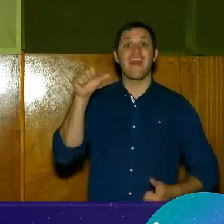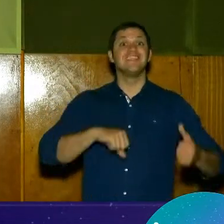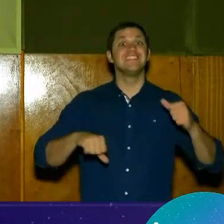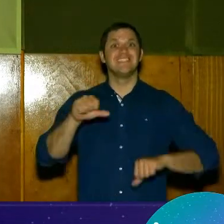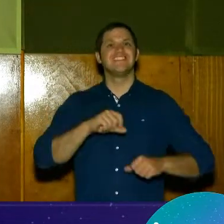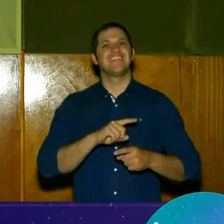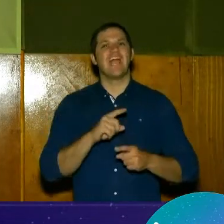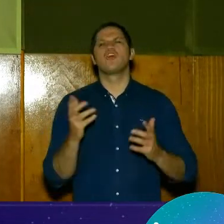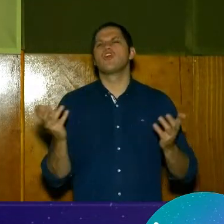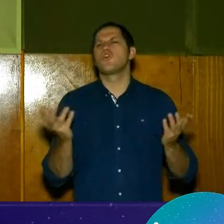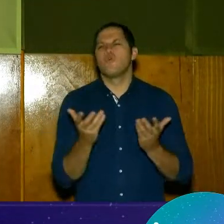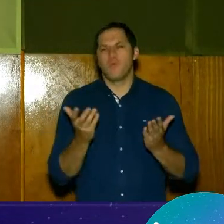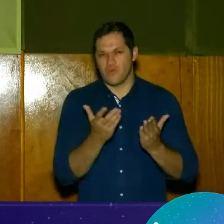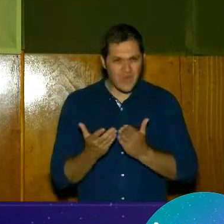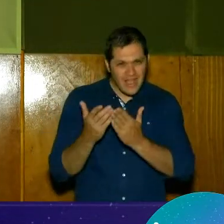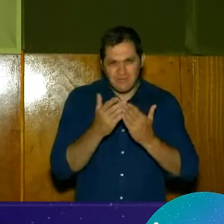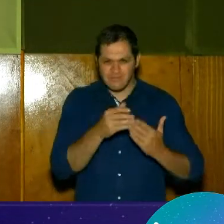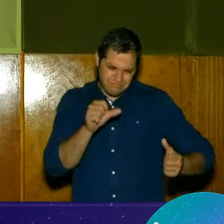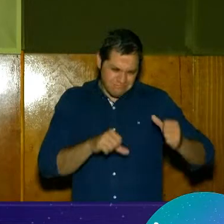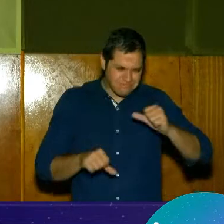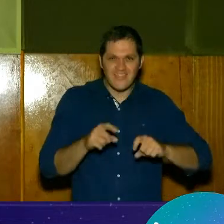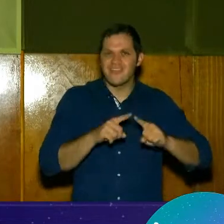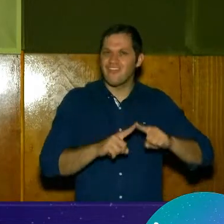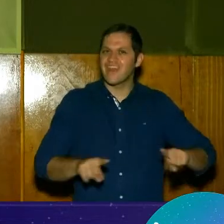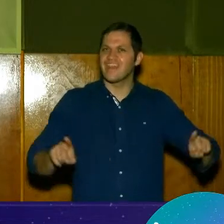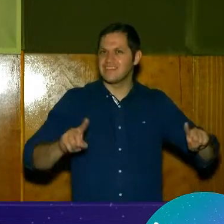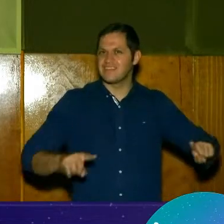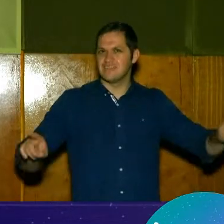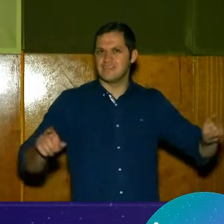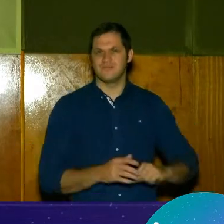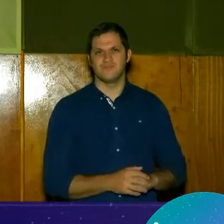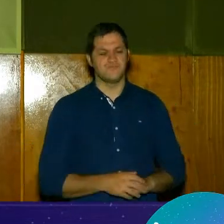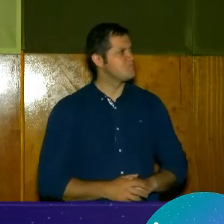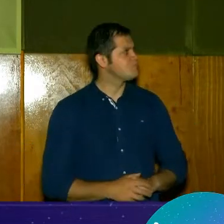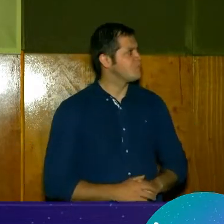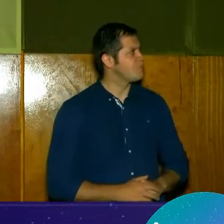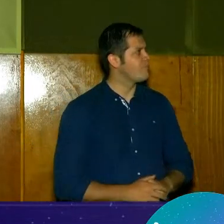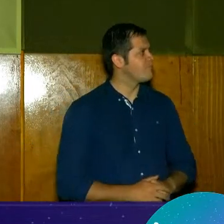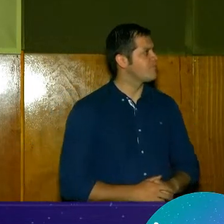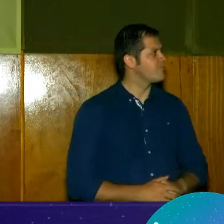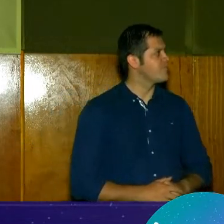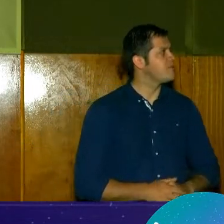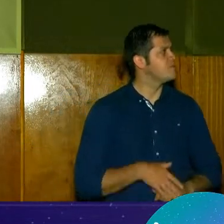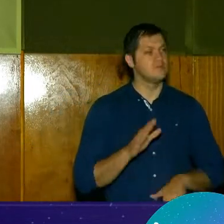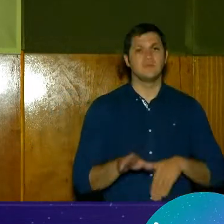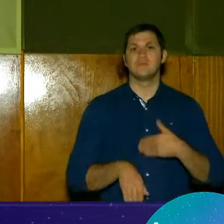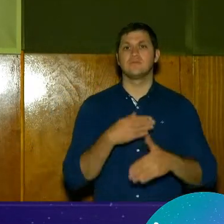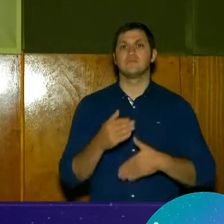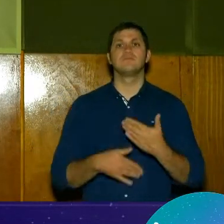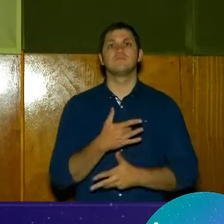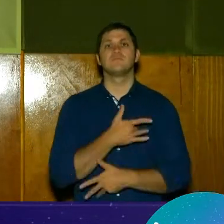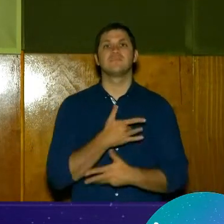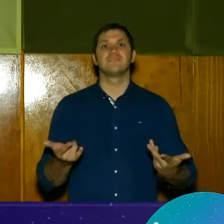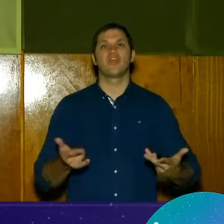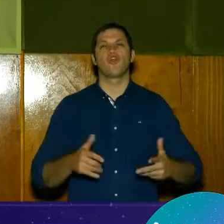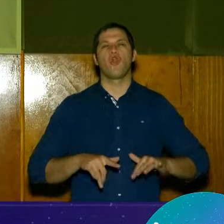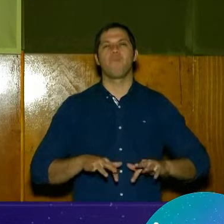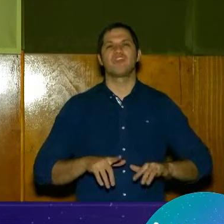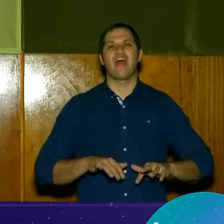nuevas formas para poder ser estudiados más en profundidad así que estamos avanzando también en formas de hacer ciencia